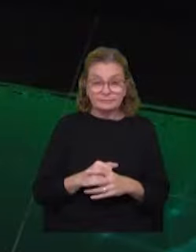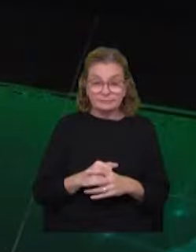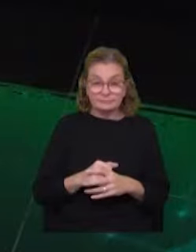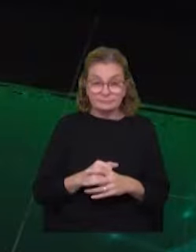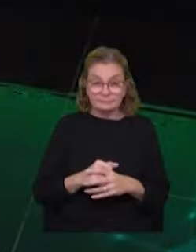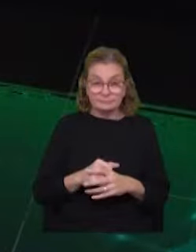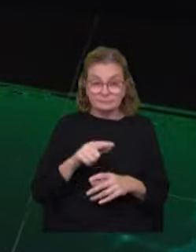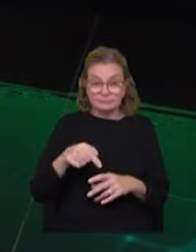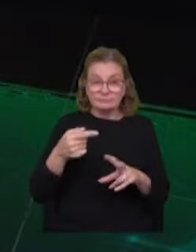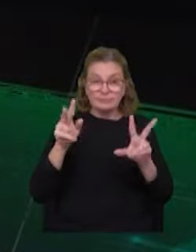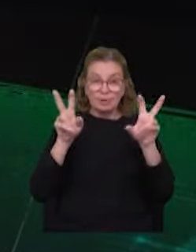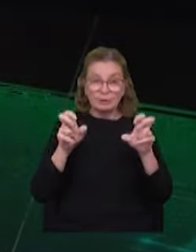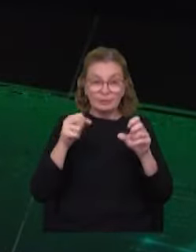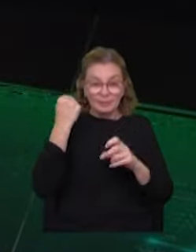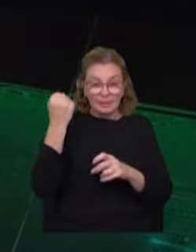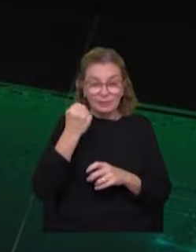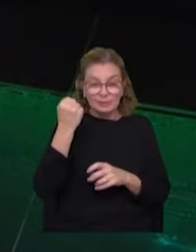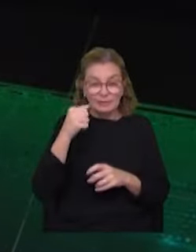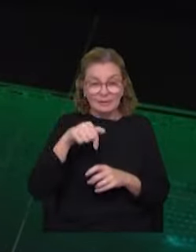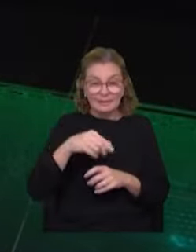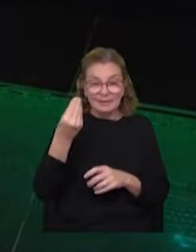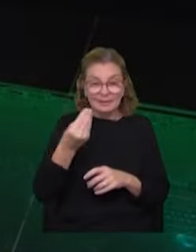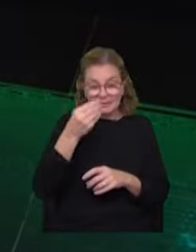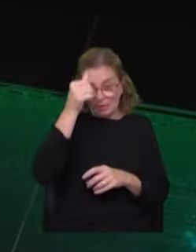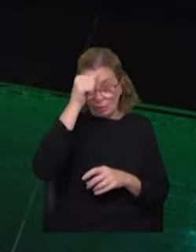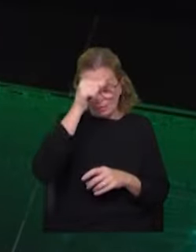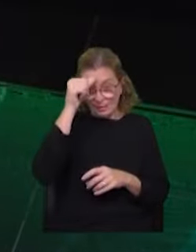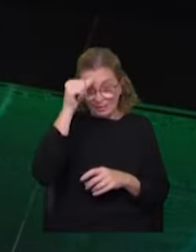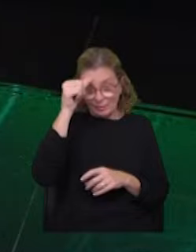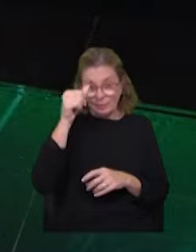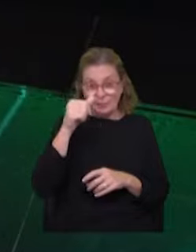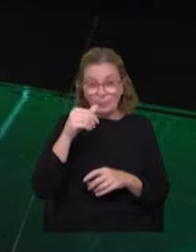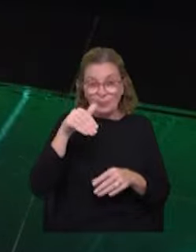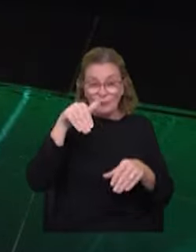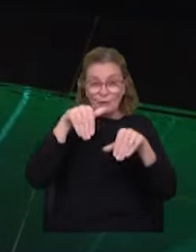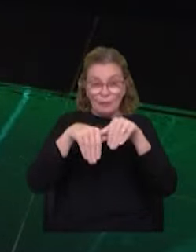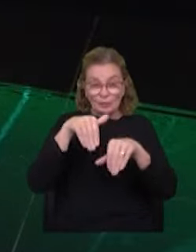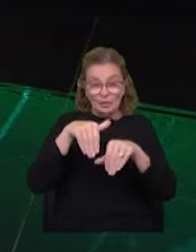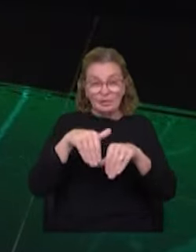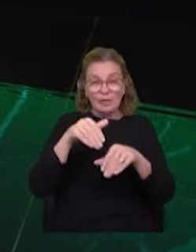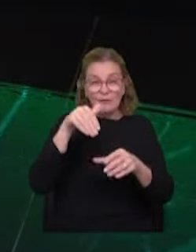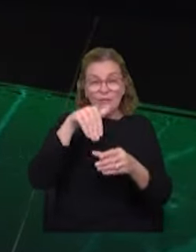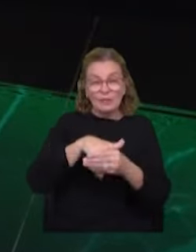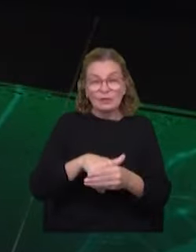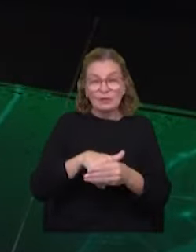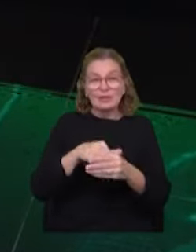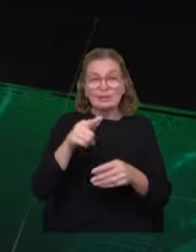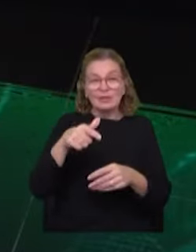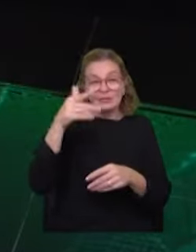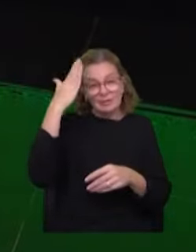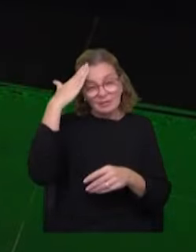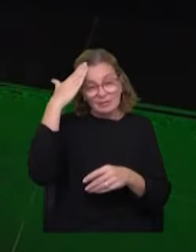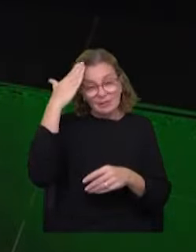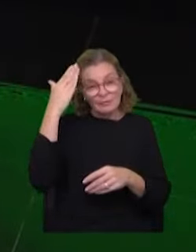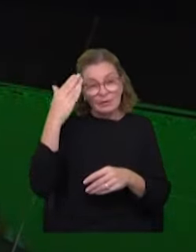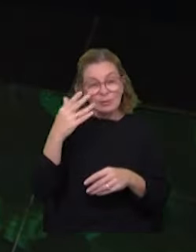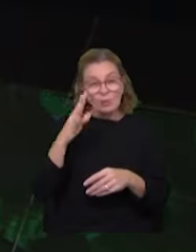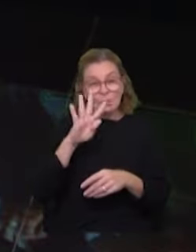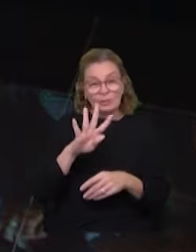otro de los temas destacados de este fin de semana tiene que ver con los plebiscitos eh Porque bueno ustedes ya lo saben finalmente